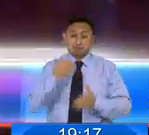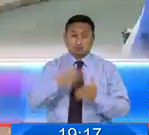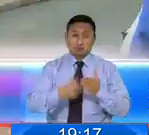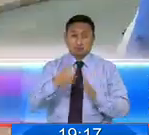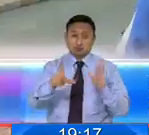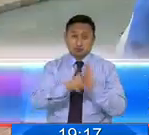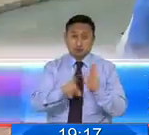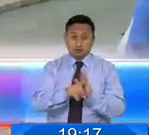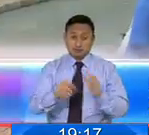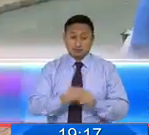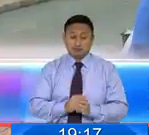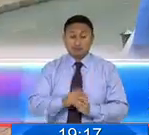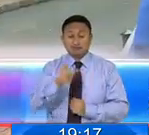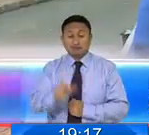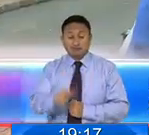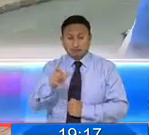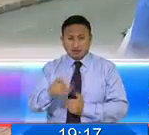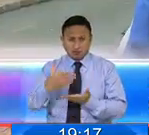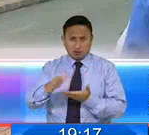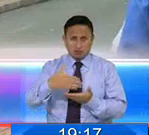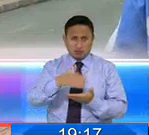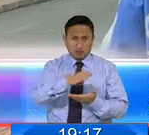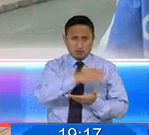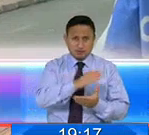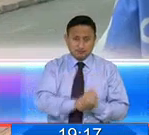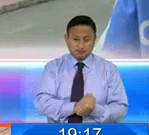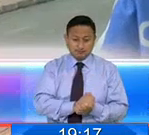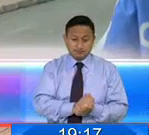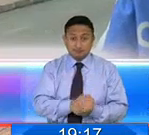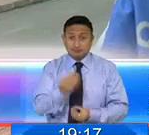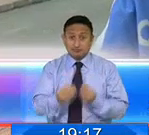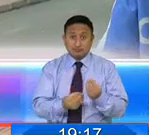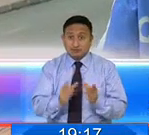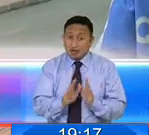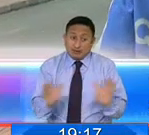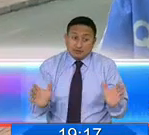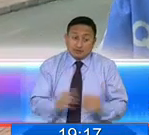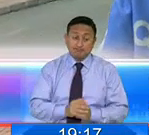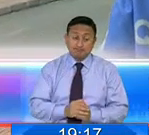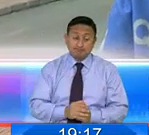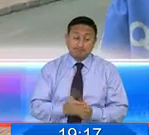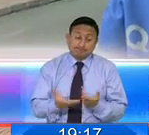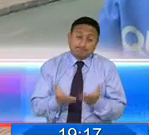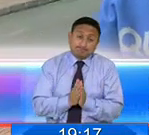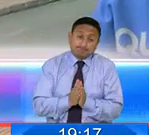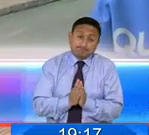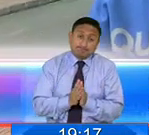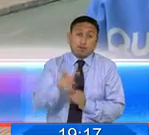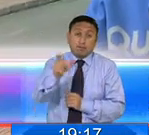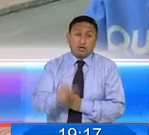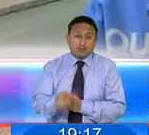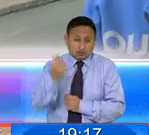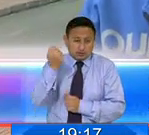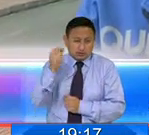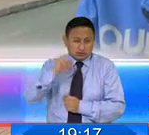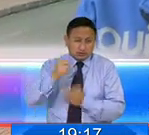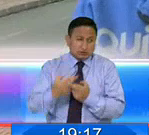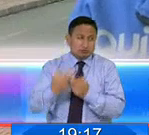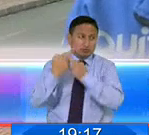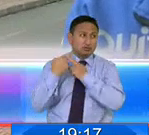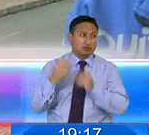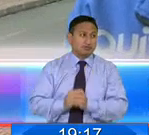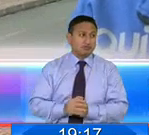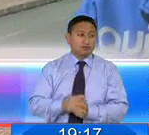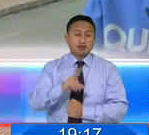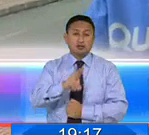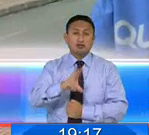ley. Desalojamos a las personas y de ahí no podemos hacer nada más que seguir apelando a la responsabilidad, porque